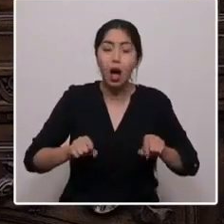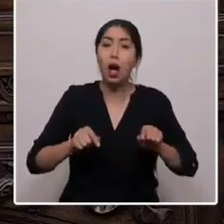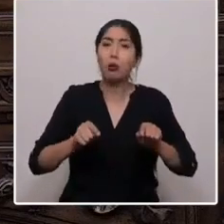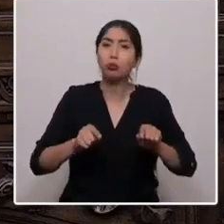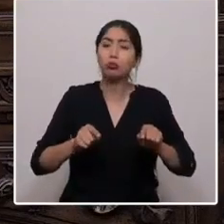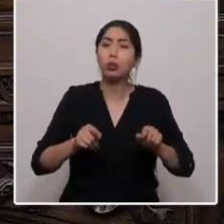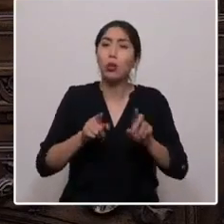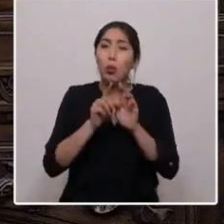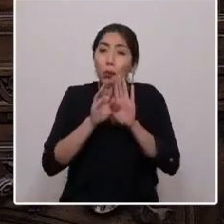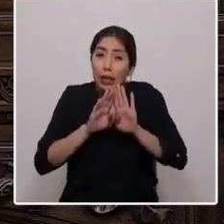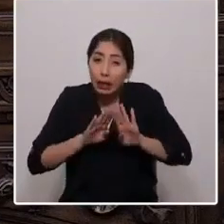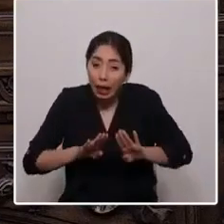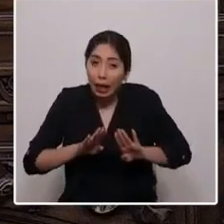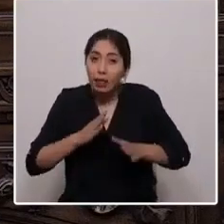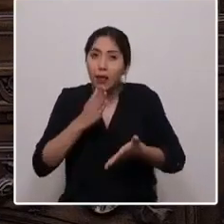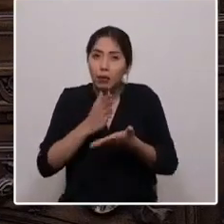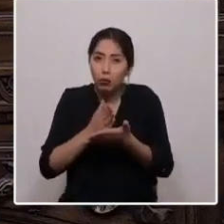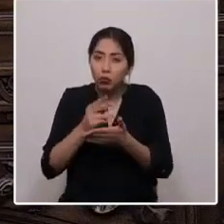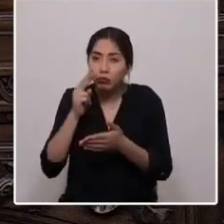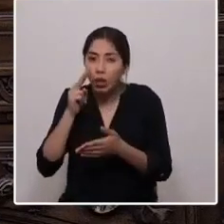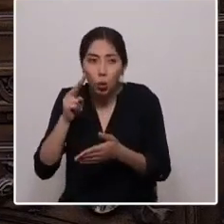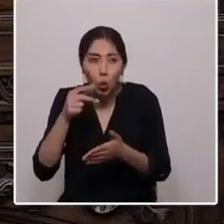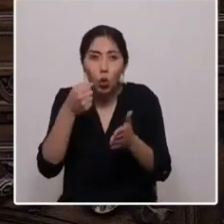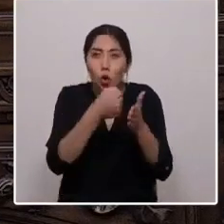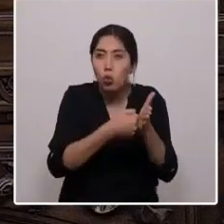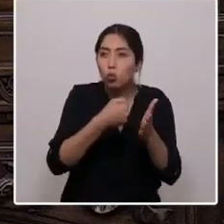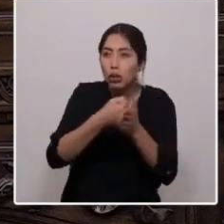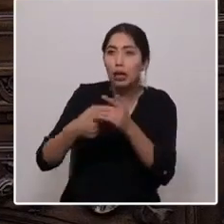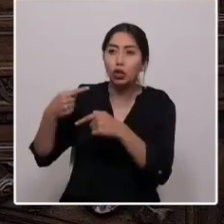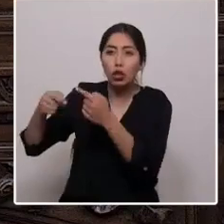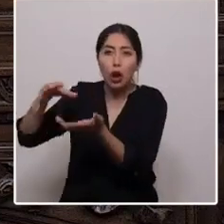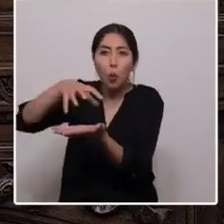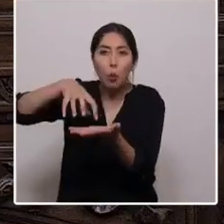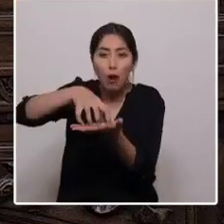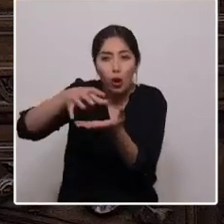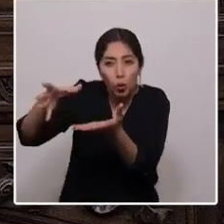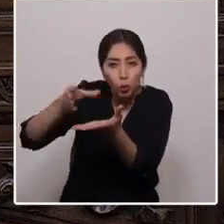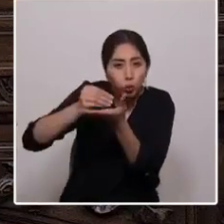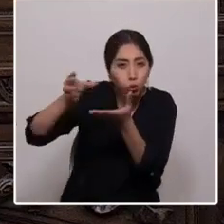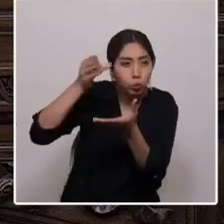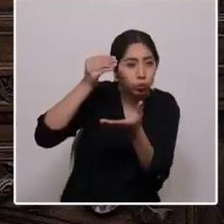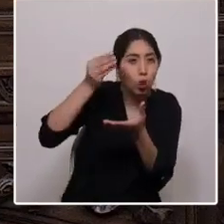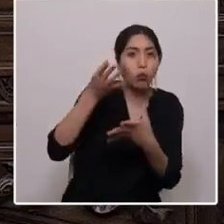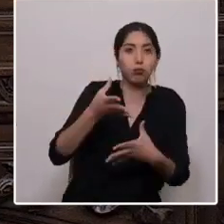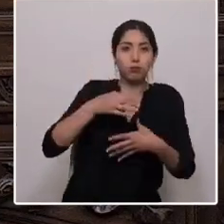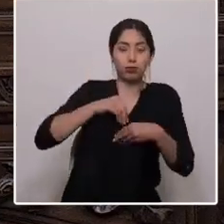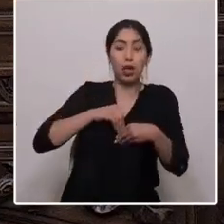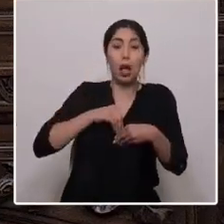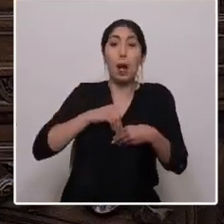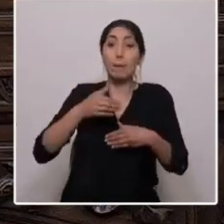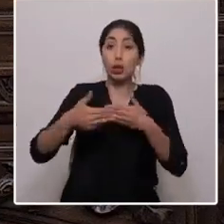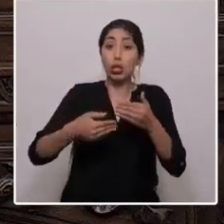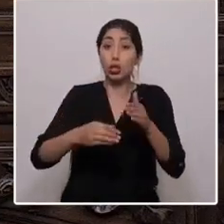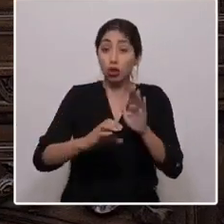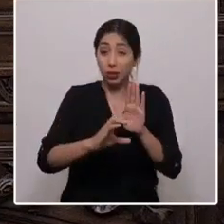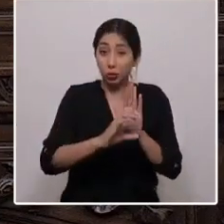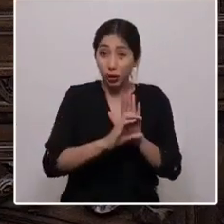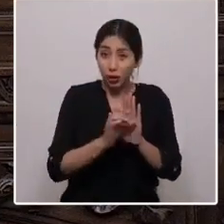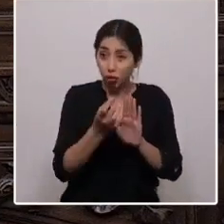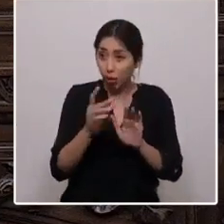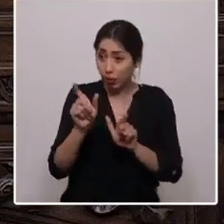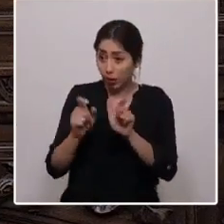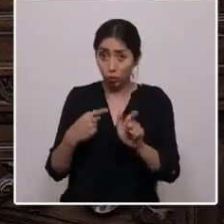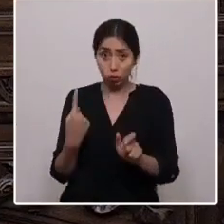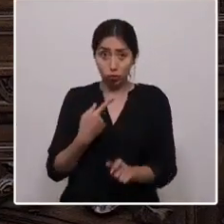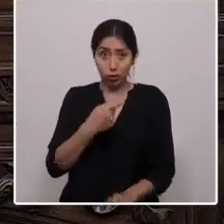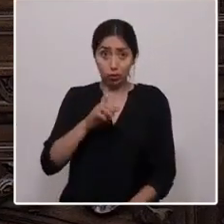y luchas históricas de los pueblos el proceso constituyente no se trata de quienes integramos esta convención se trata